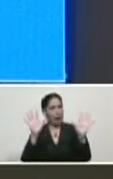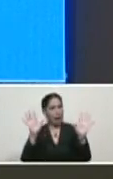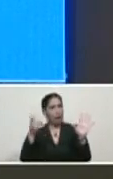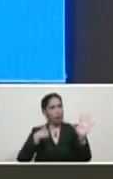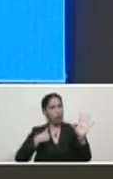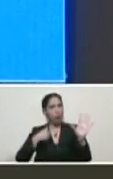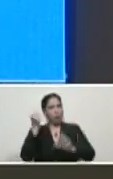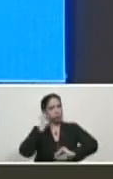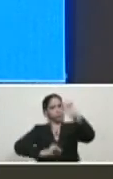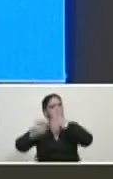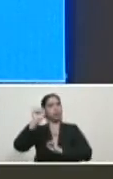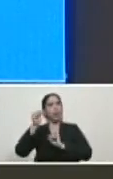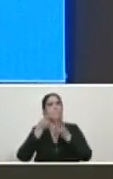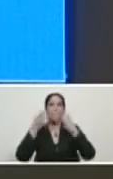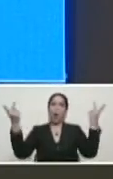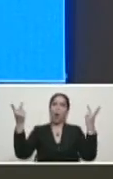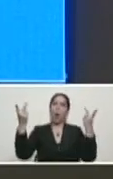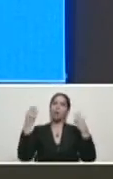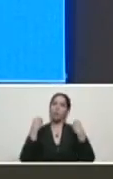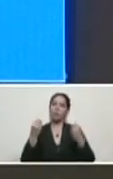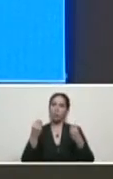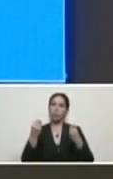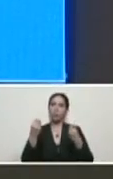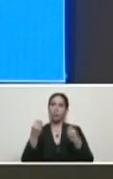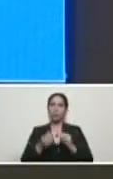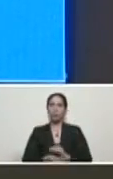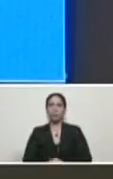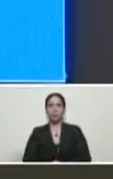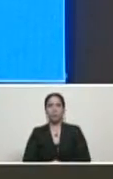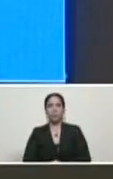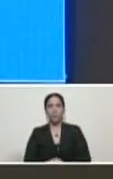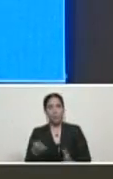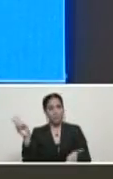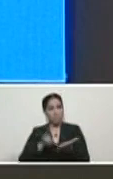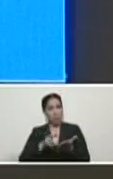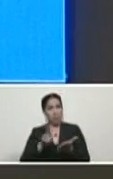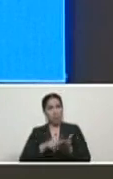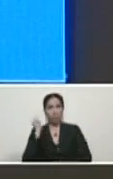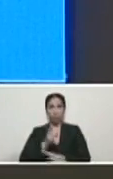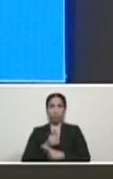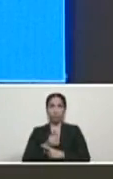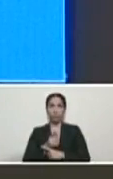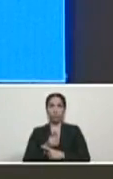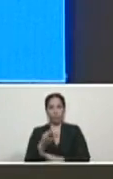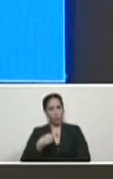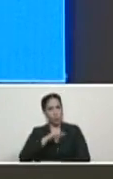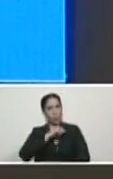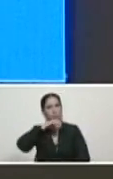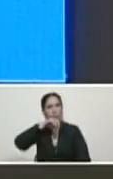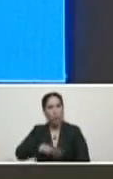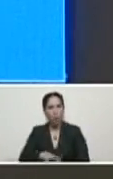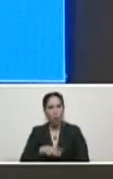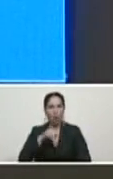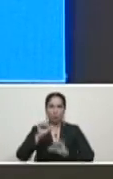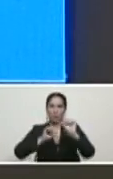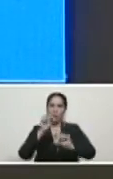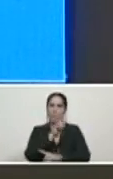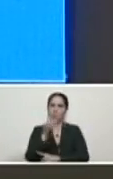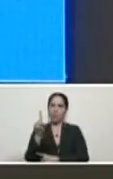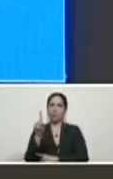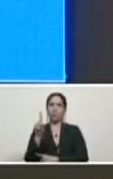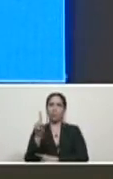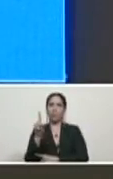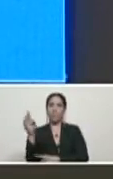en defensa entonces de la dignidad, de la verdad, de nuestra historia en este siglo XXI.